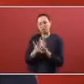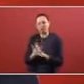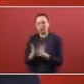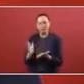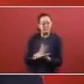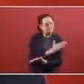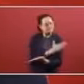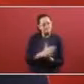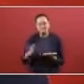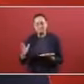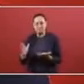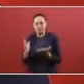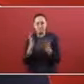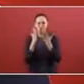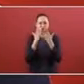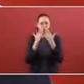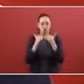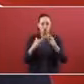frontera,